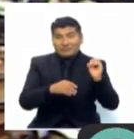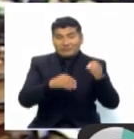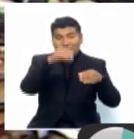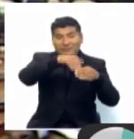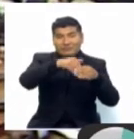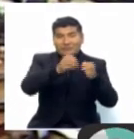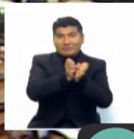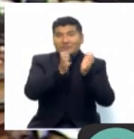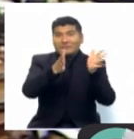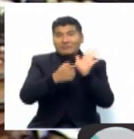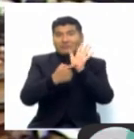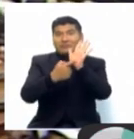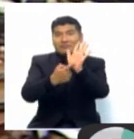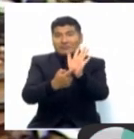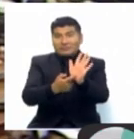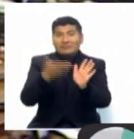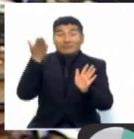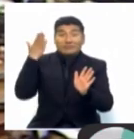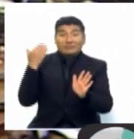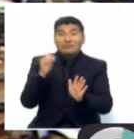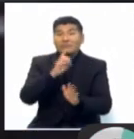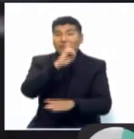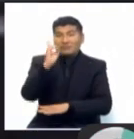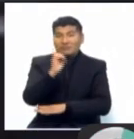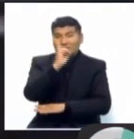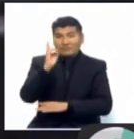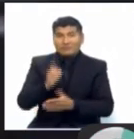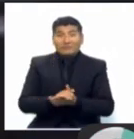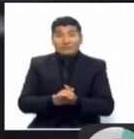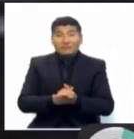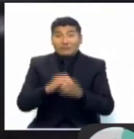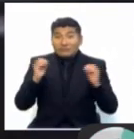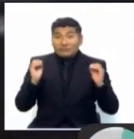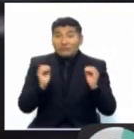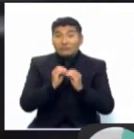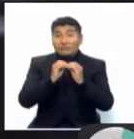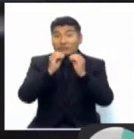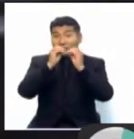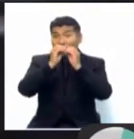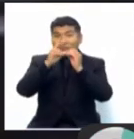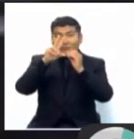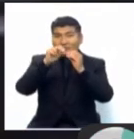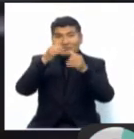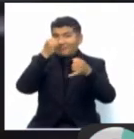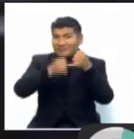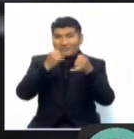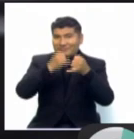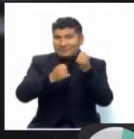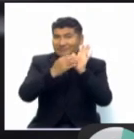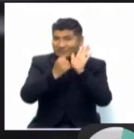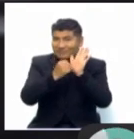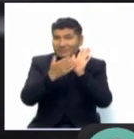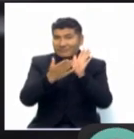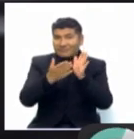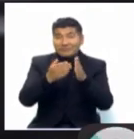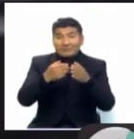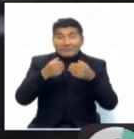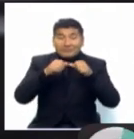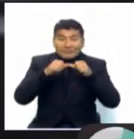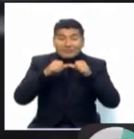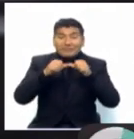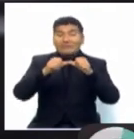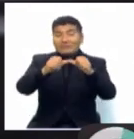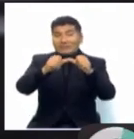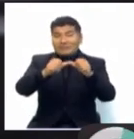elecciones generales celebradas el pasado domingo. El recuento oficial no ha finalizado. No tenemos aún los